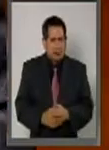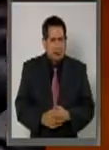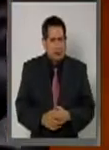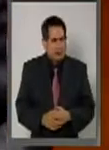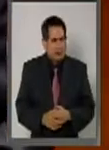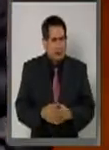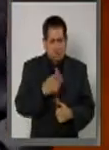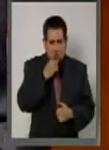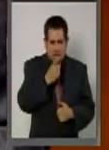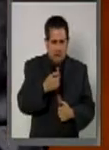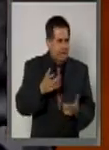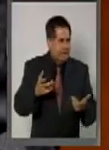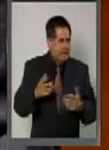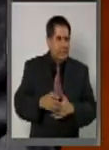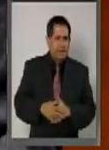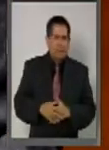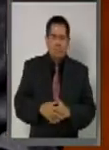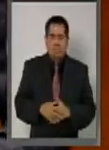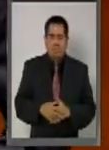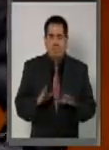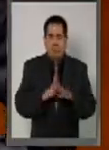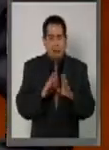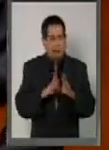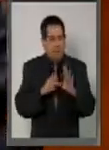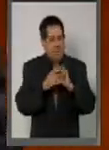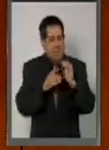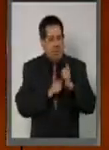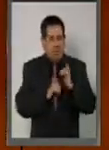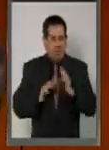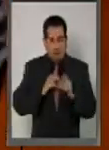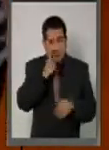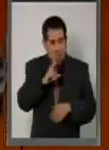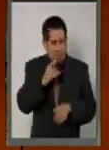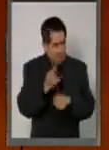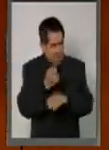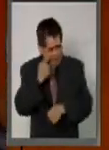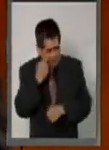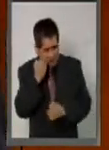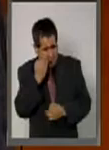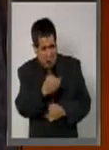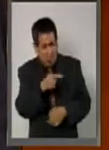niegan a una aventura militar.